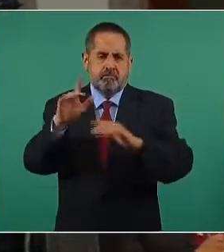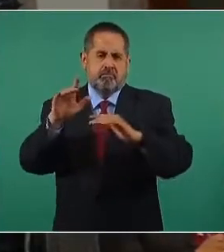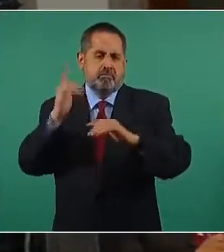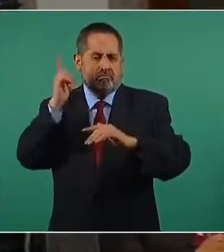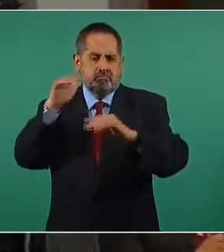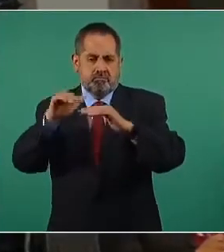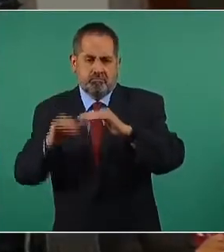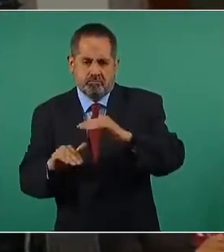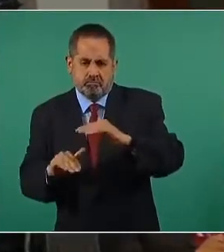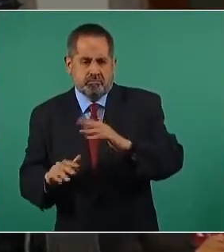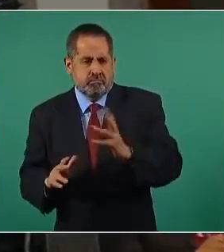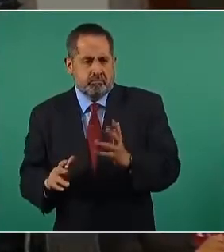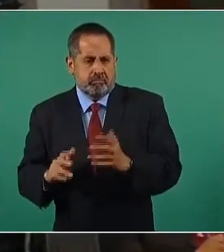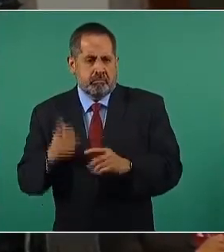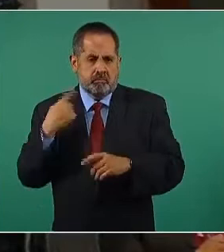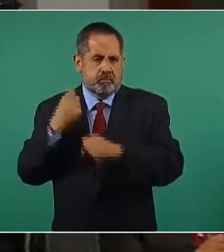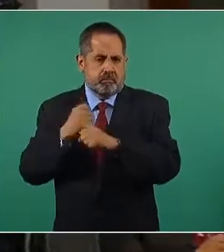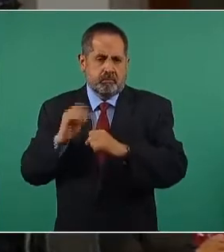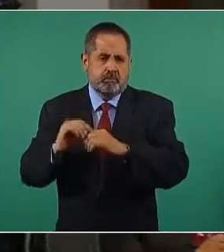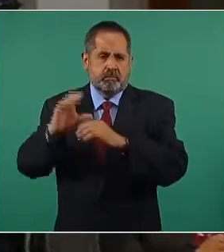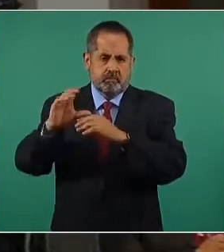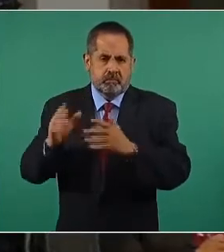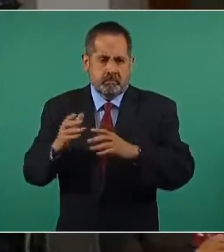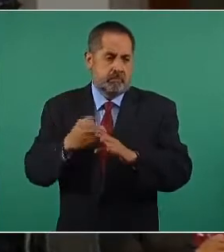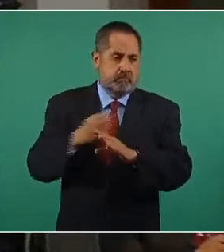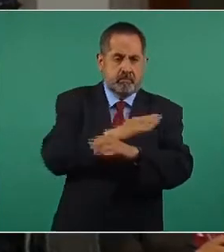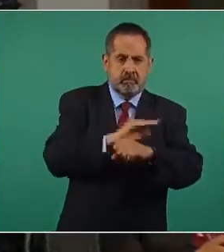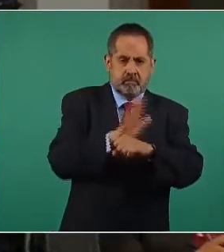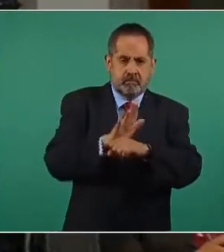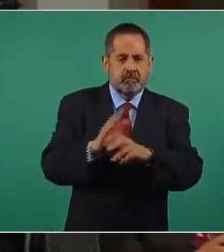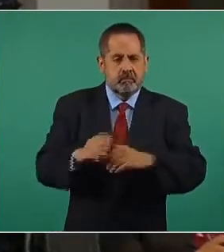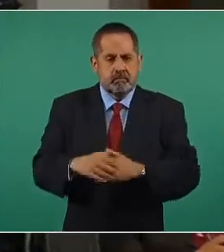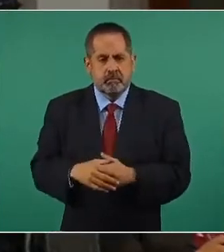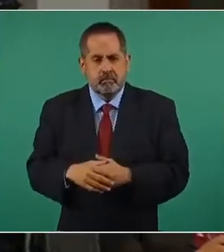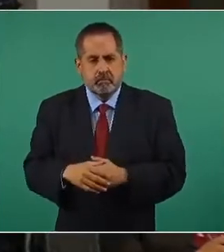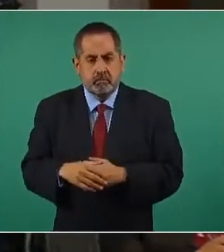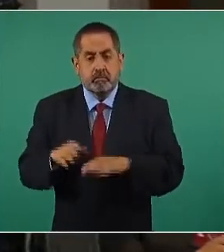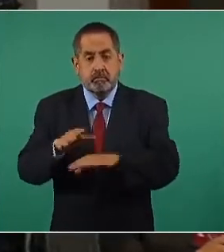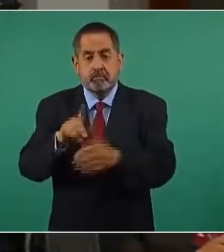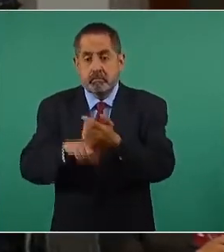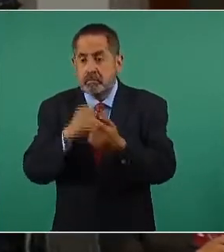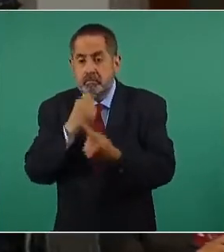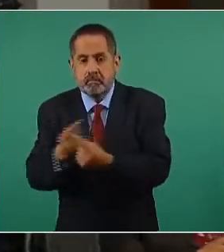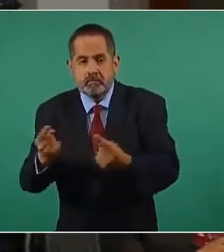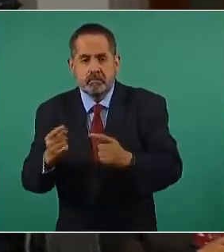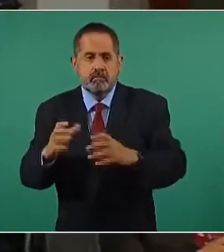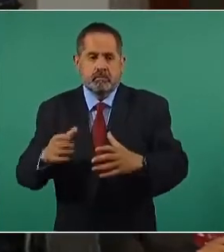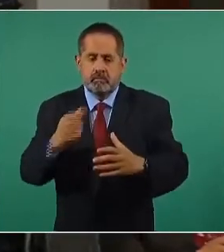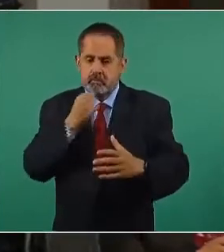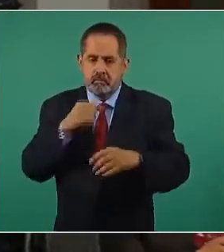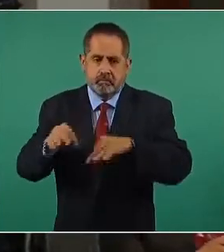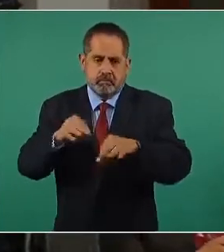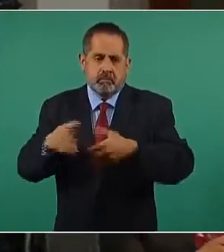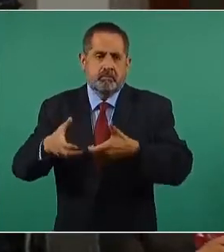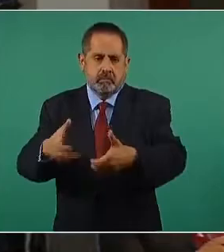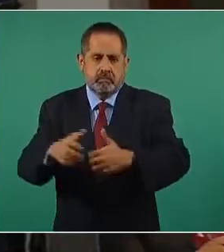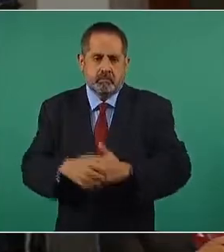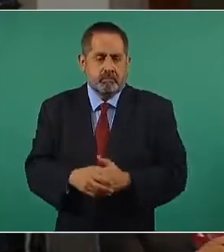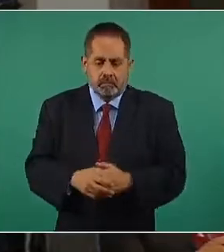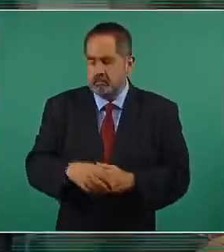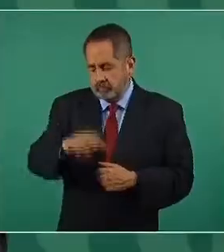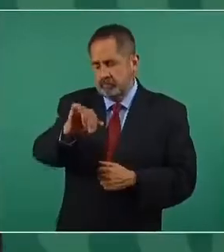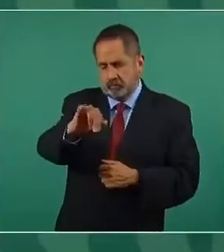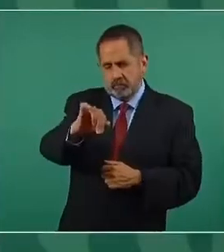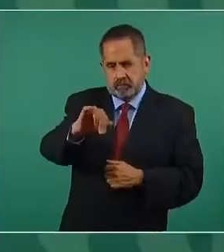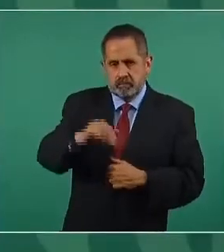incremento del año pasado antes de la pandemia. ¿Sobre? Ahora mismo. Sobre el número de niños que está trabajando en la calle.